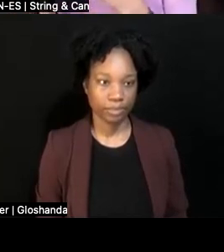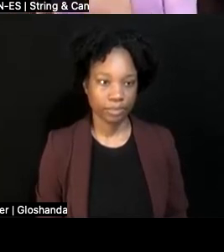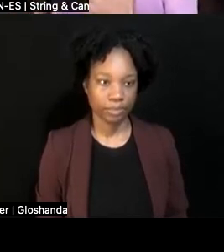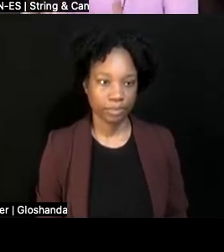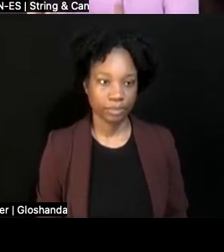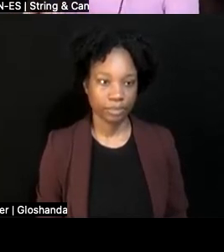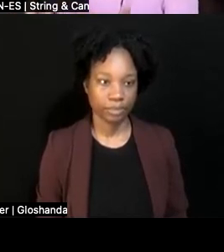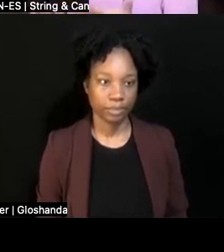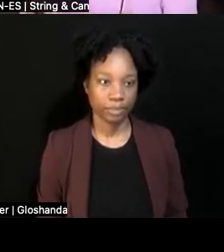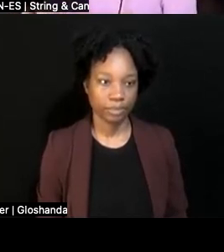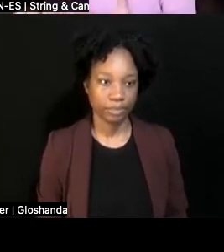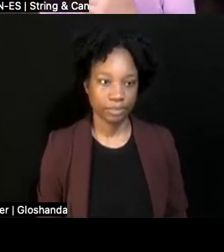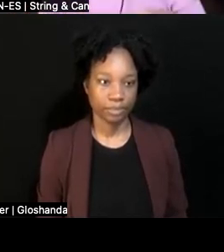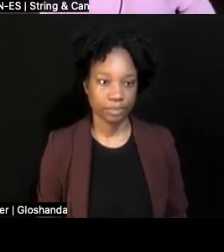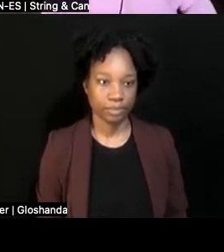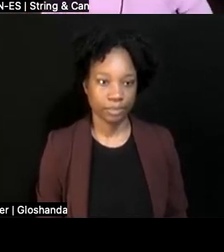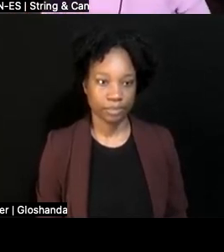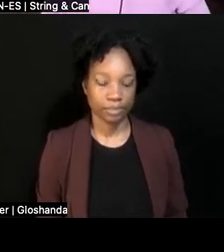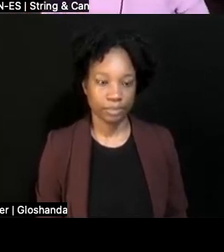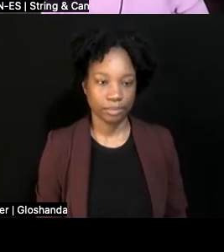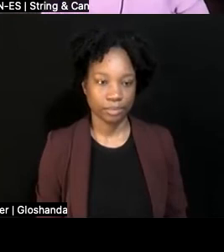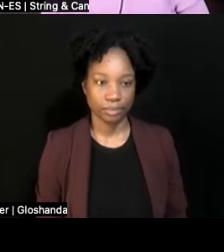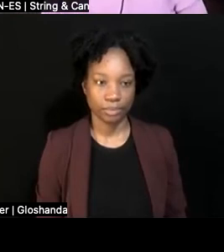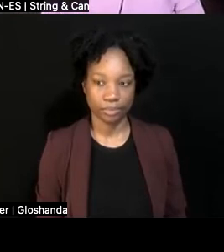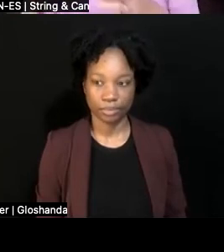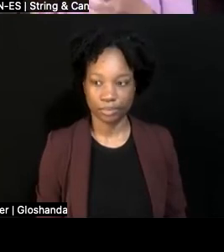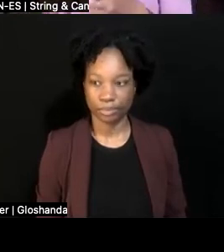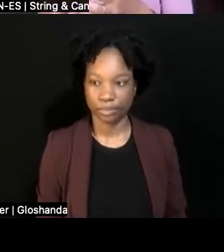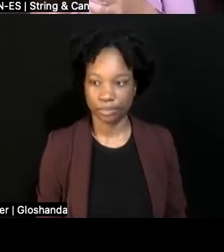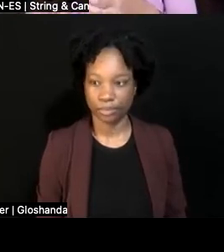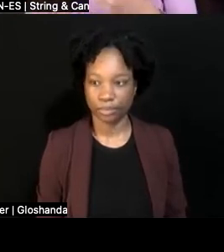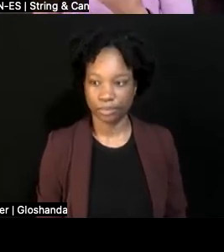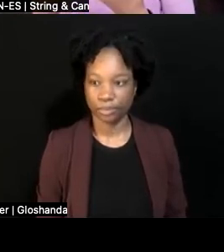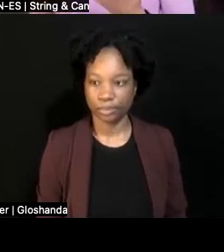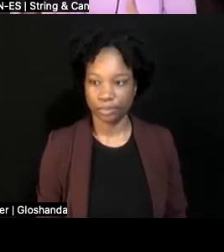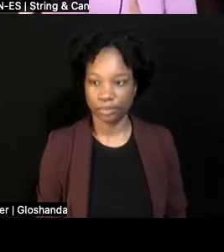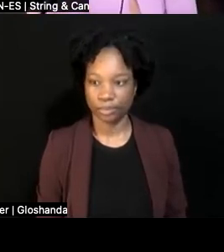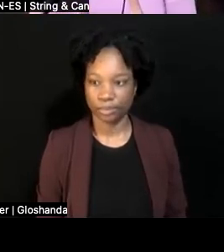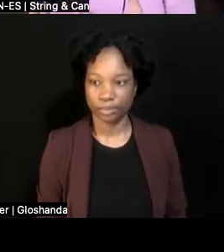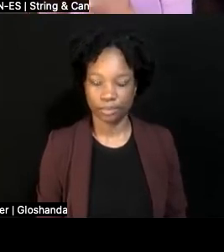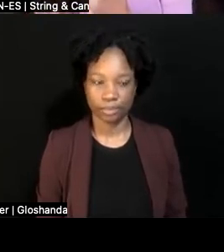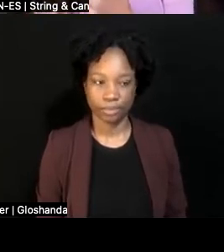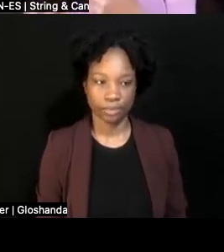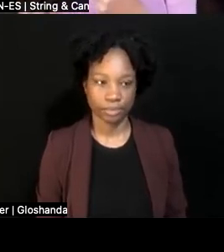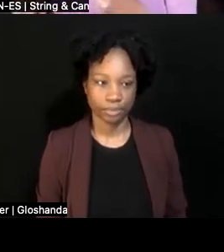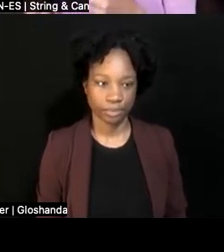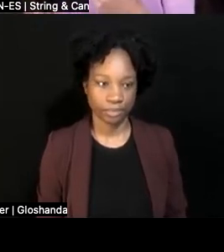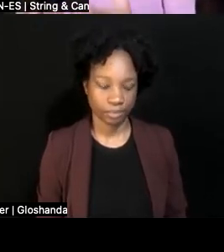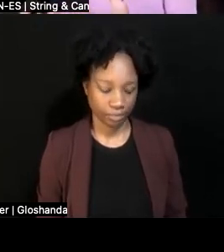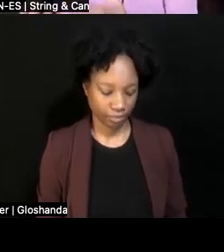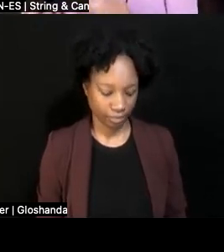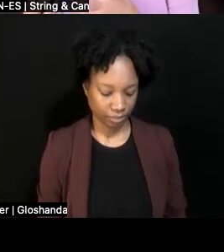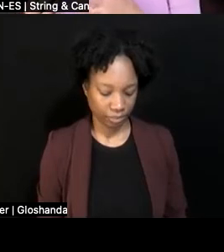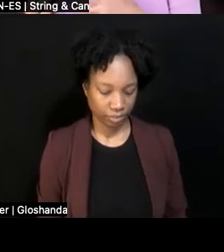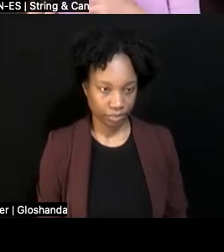Y hemos estado con esa sed durante mucho tiempo. Yo me crié medio en el mundo del cine porque mis